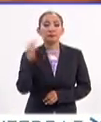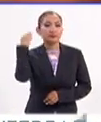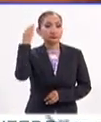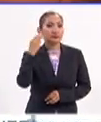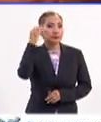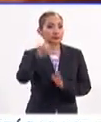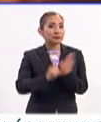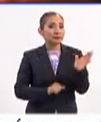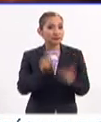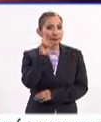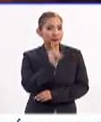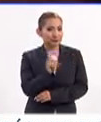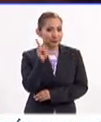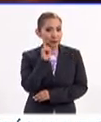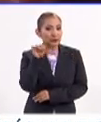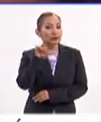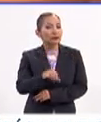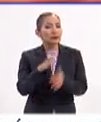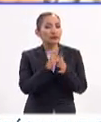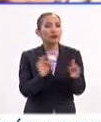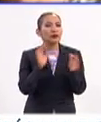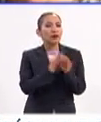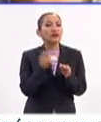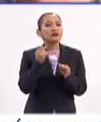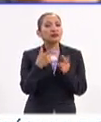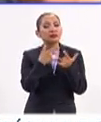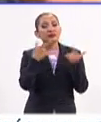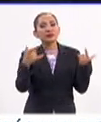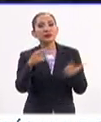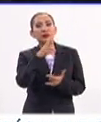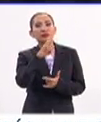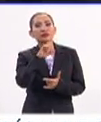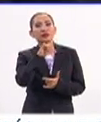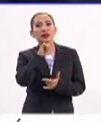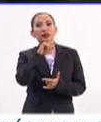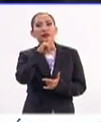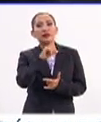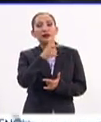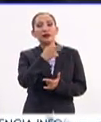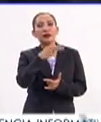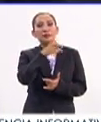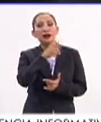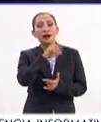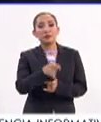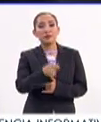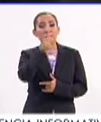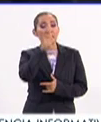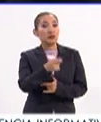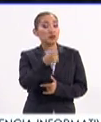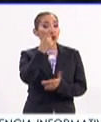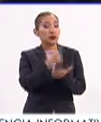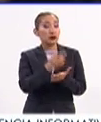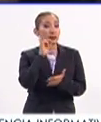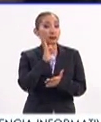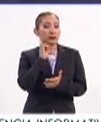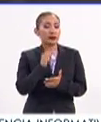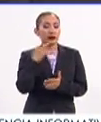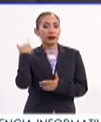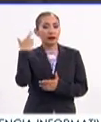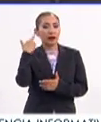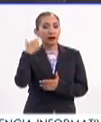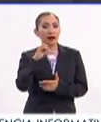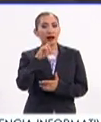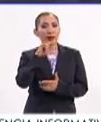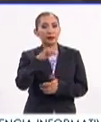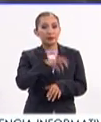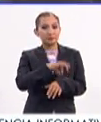Marzo es el mes de la mujer y hoy te contaremos sobre la trayectoria de Rosalinda Guevara, primera y única mexicana en la Real Academia Nacional